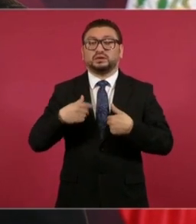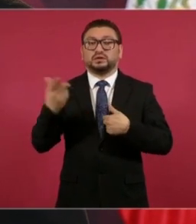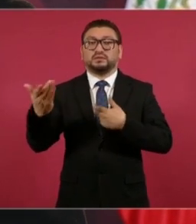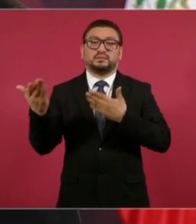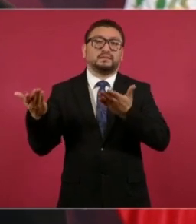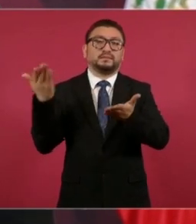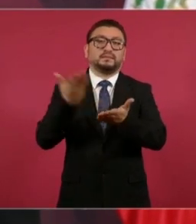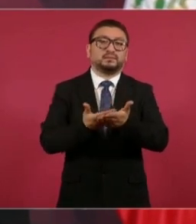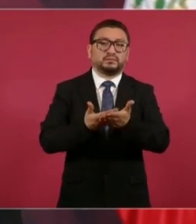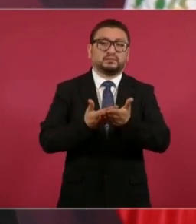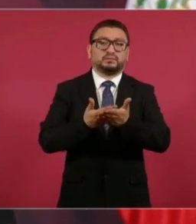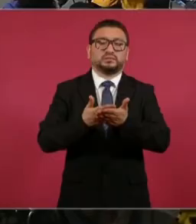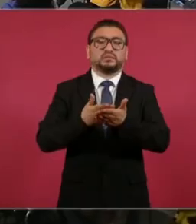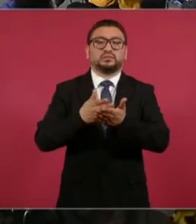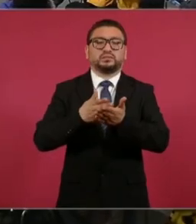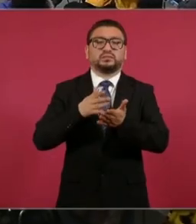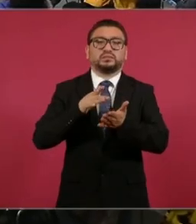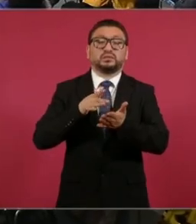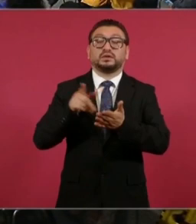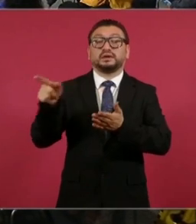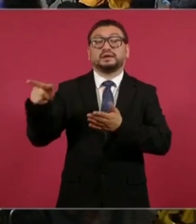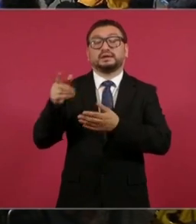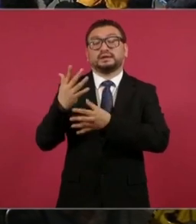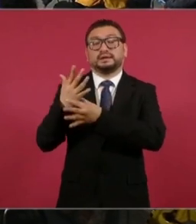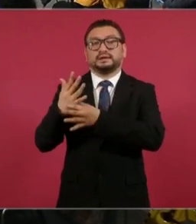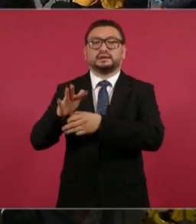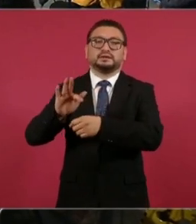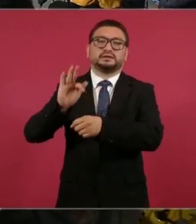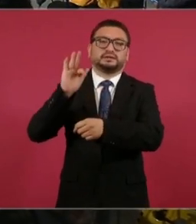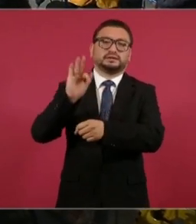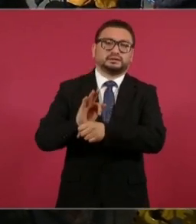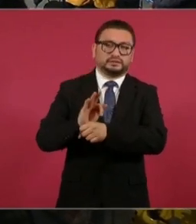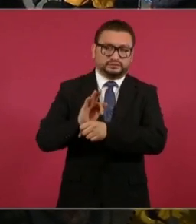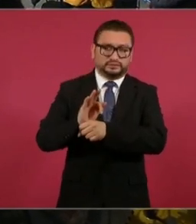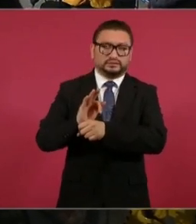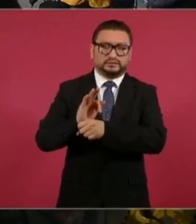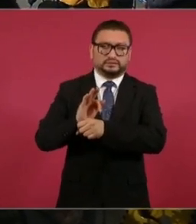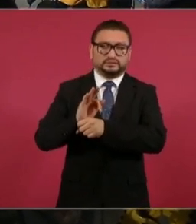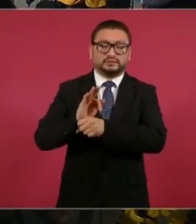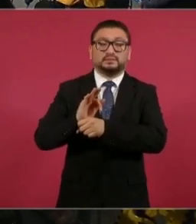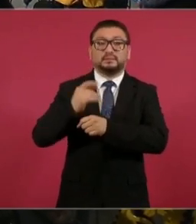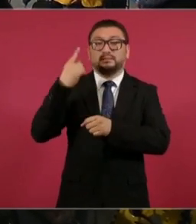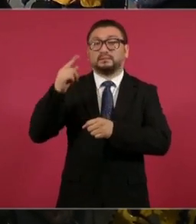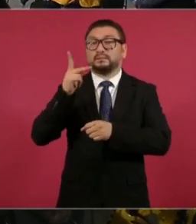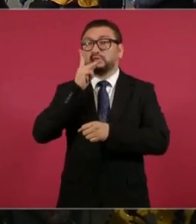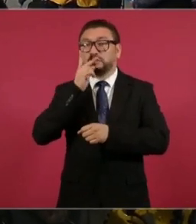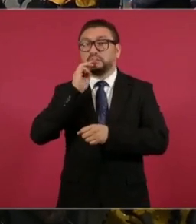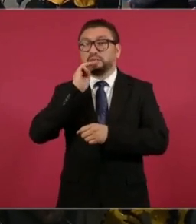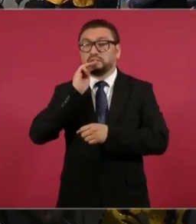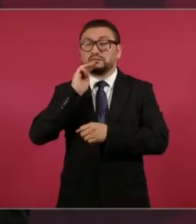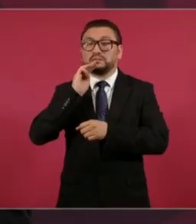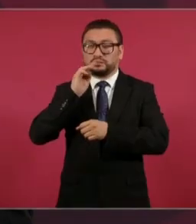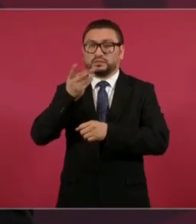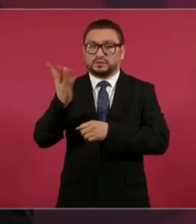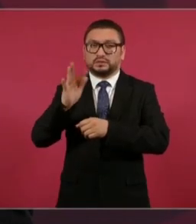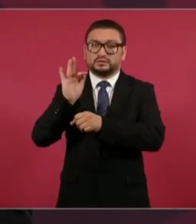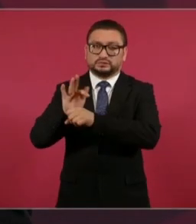Humanos a la vez defensor de los padres de los